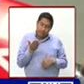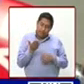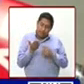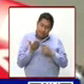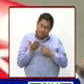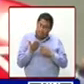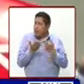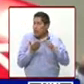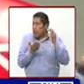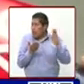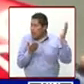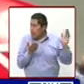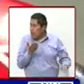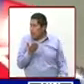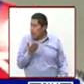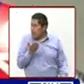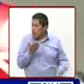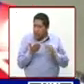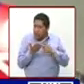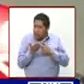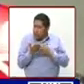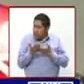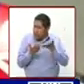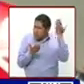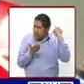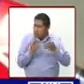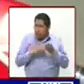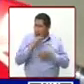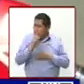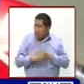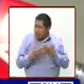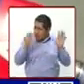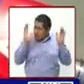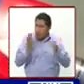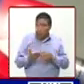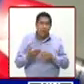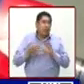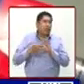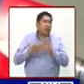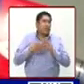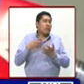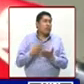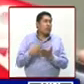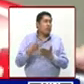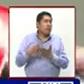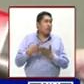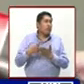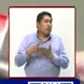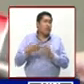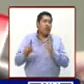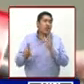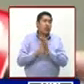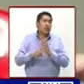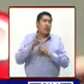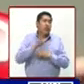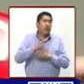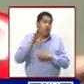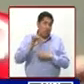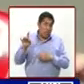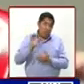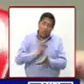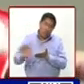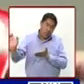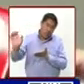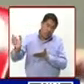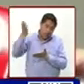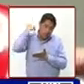estudiadas, analizadas en sus contenidos en el mes de marzo con relación a la propuesta de ley 288 que fue